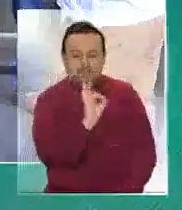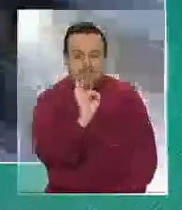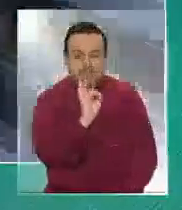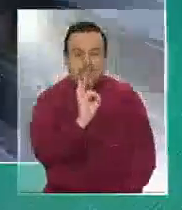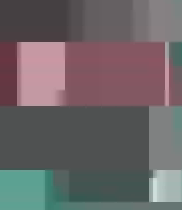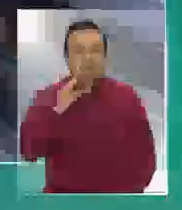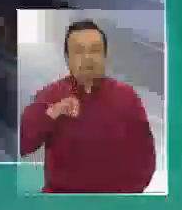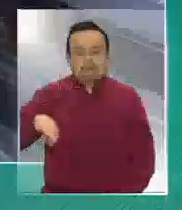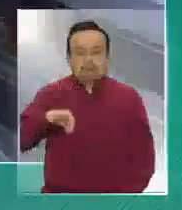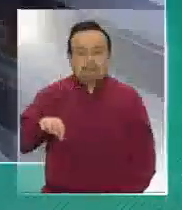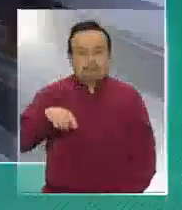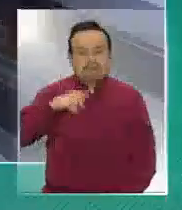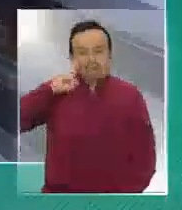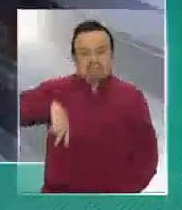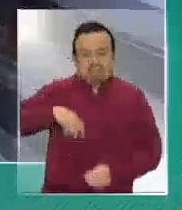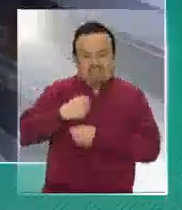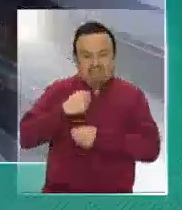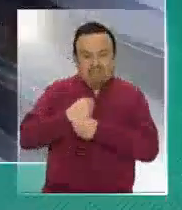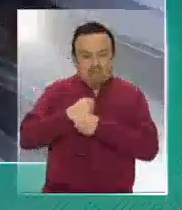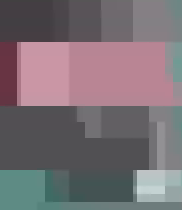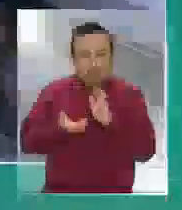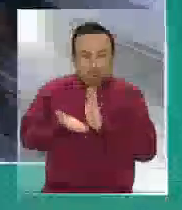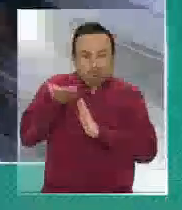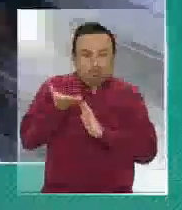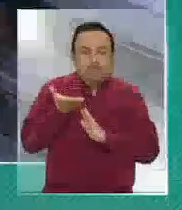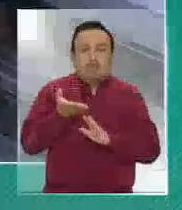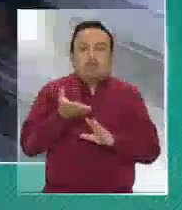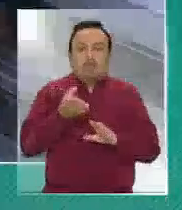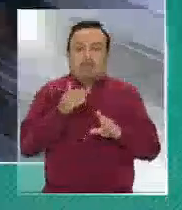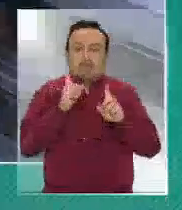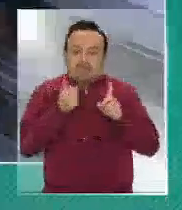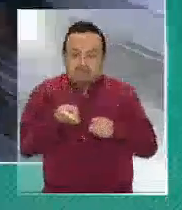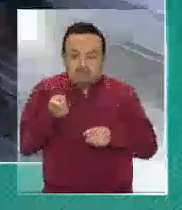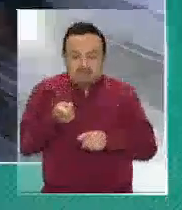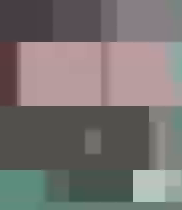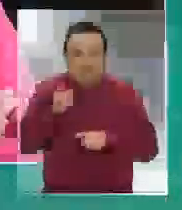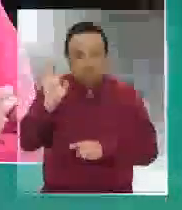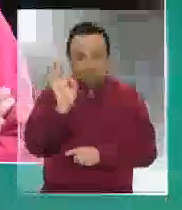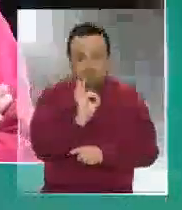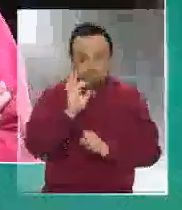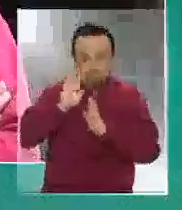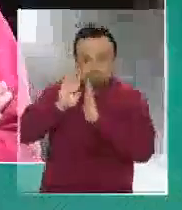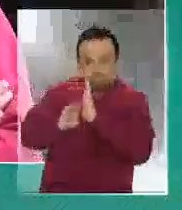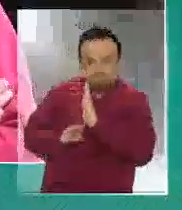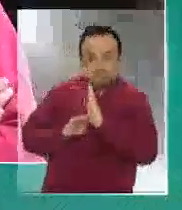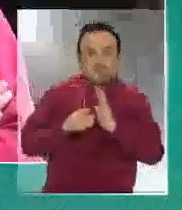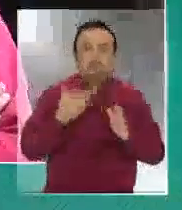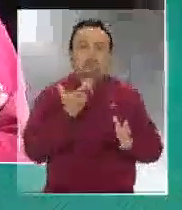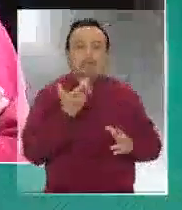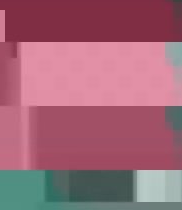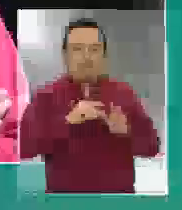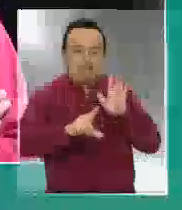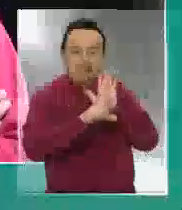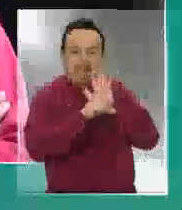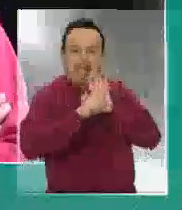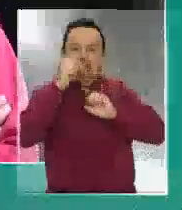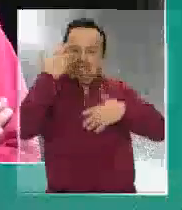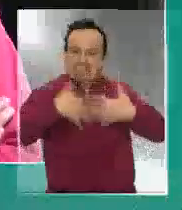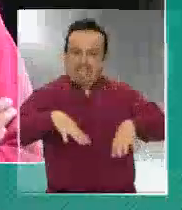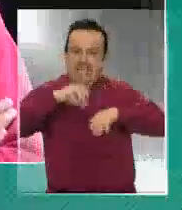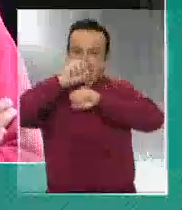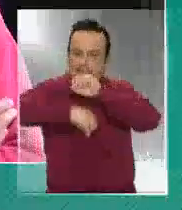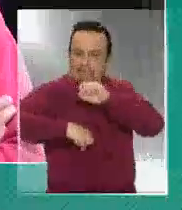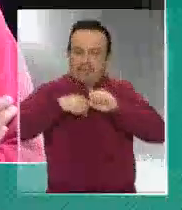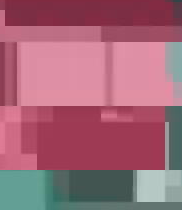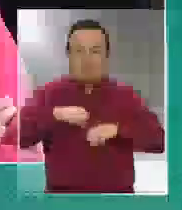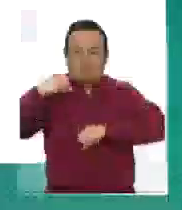debiera ayudar a mitigar esto es la ley que se aprobó, donde muchas empresas no van a tener la necesidad